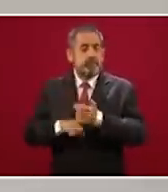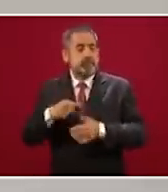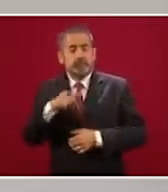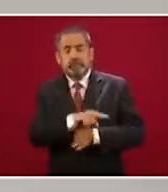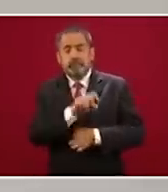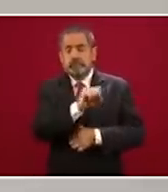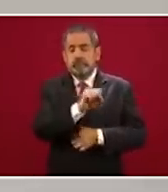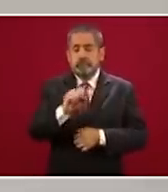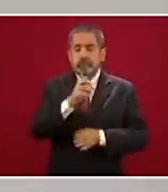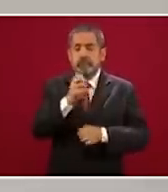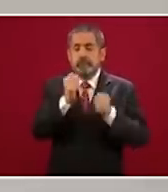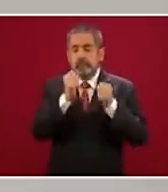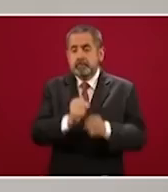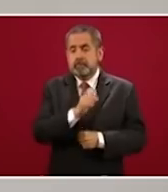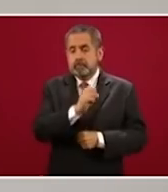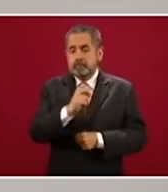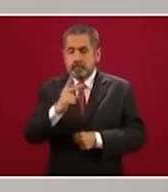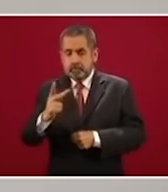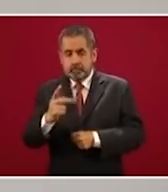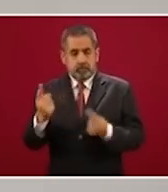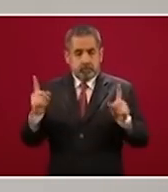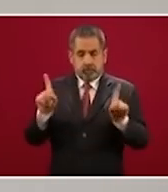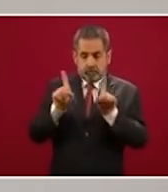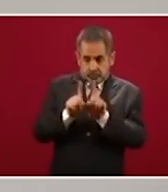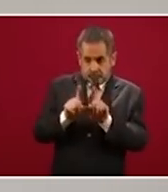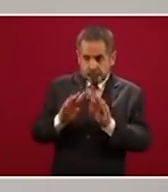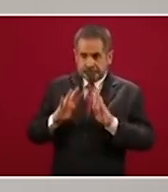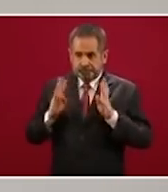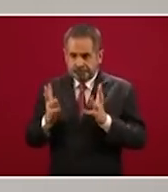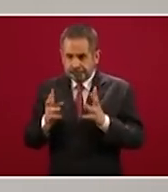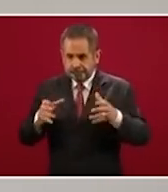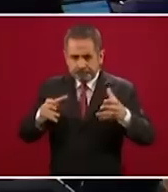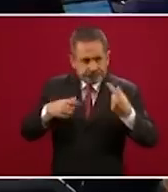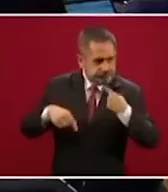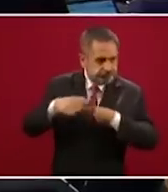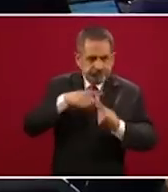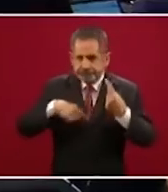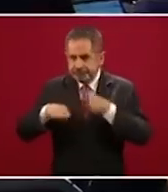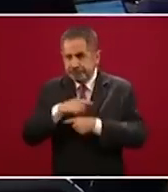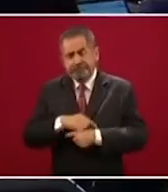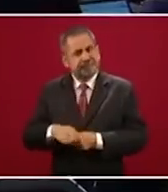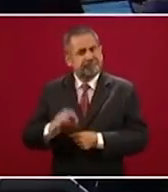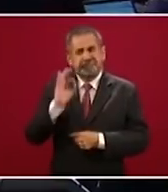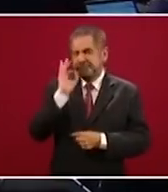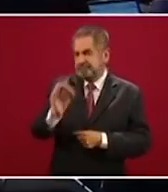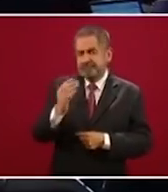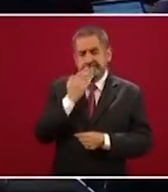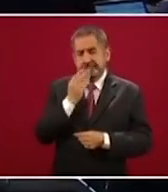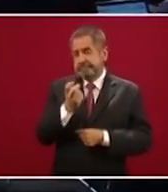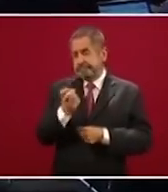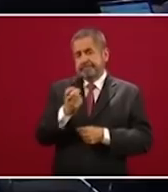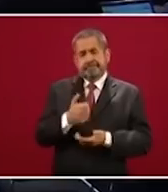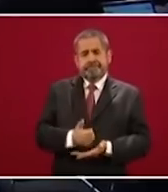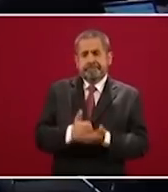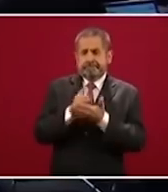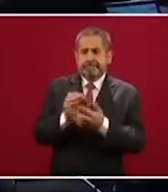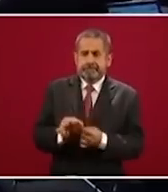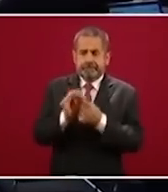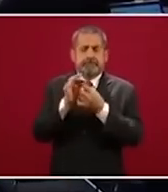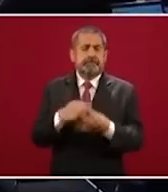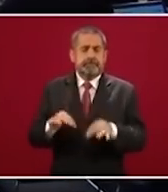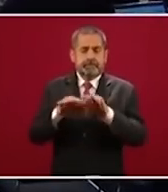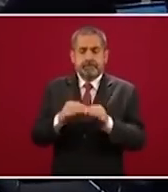de Seguridad y Protección Ciudadana. Esa reunión conjunta fue crucial porque existe